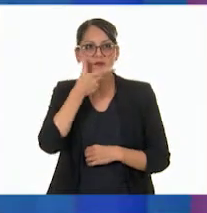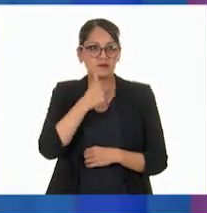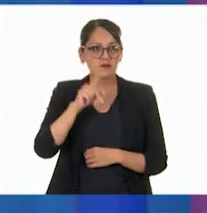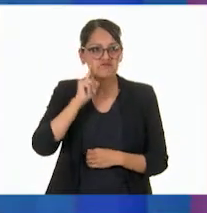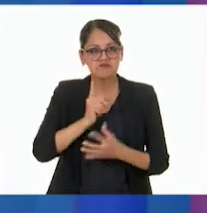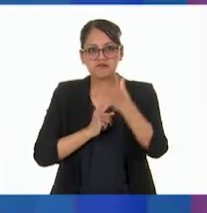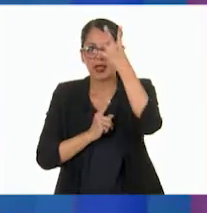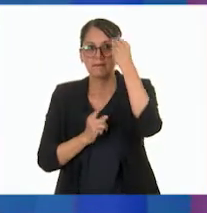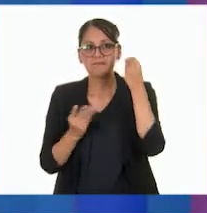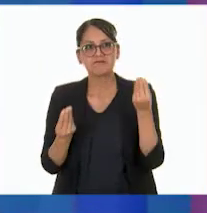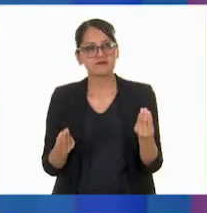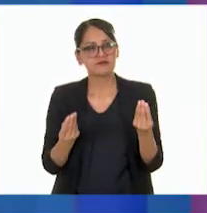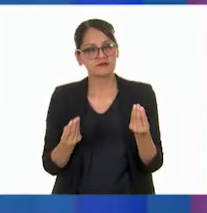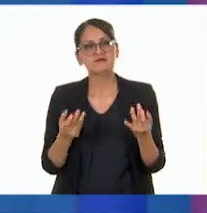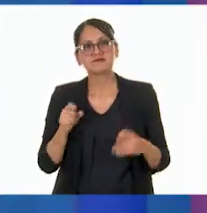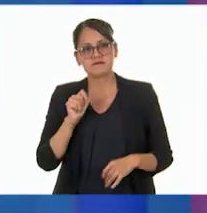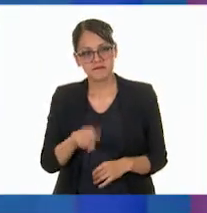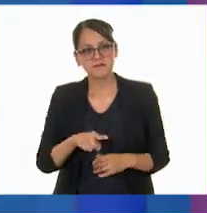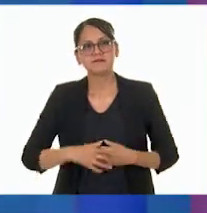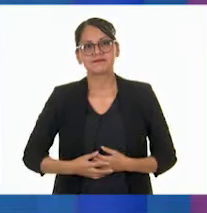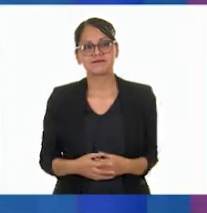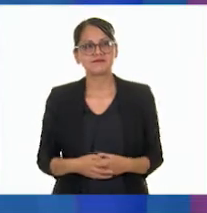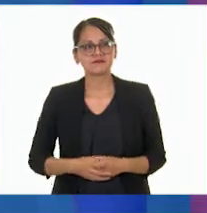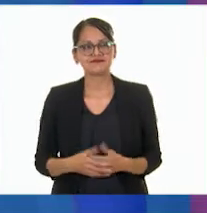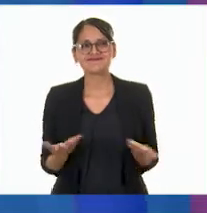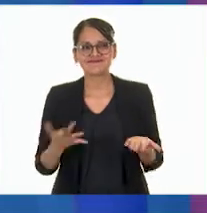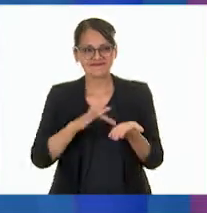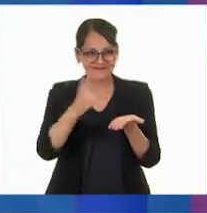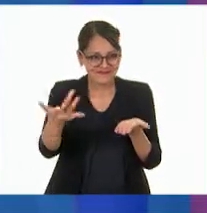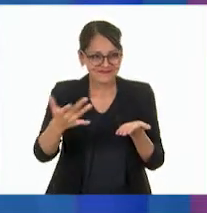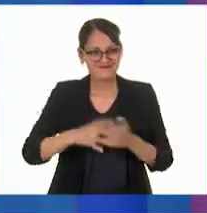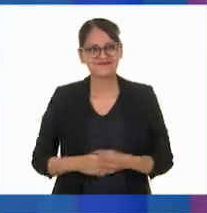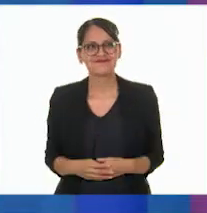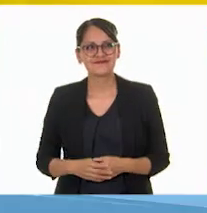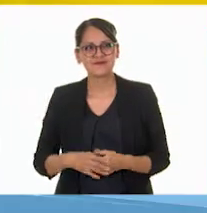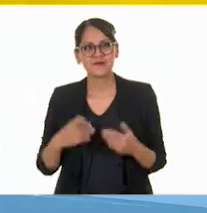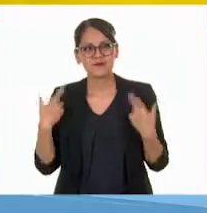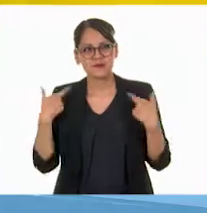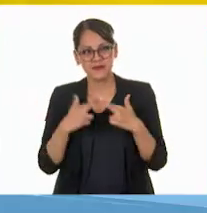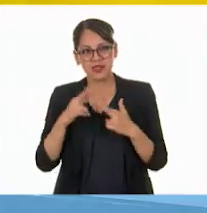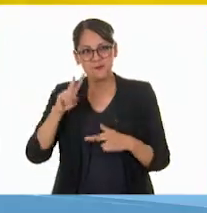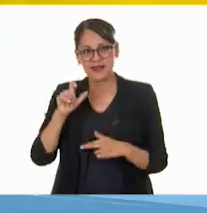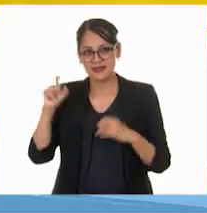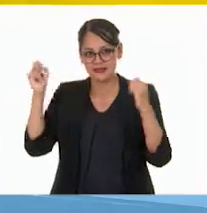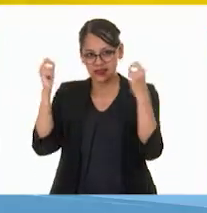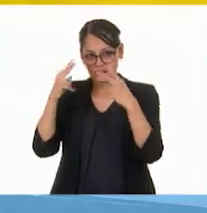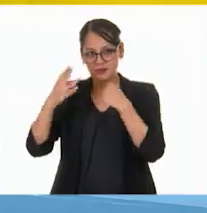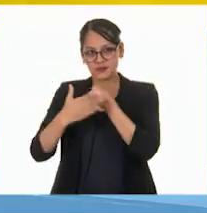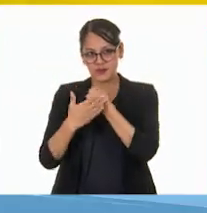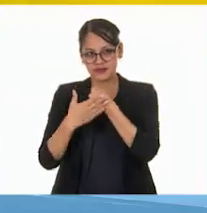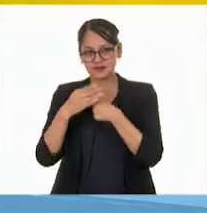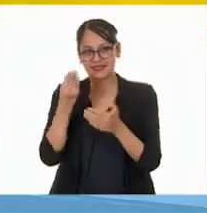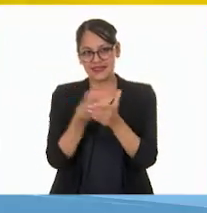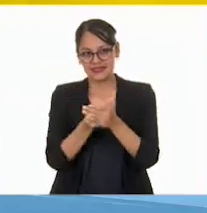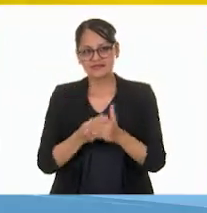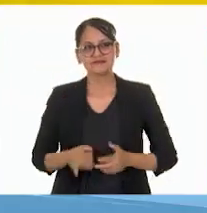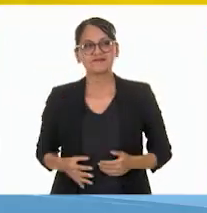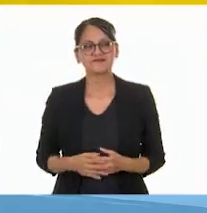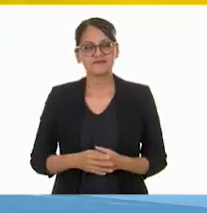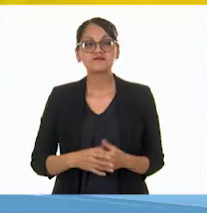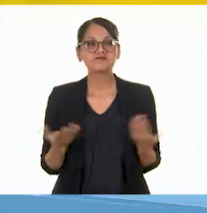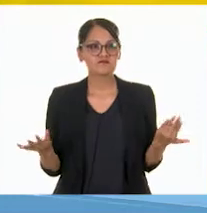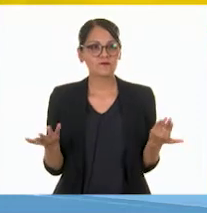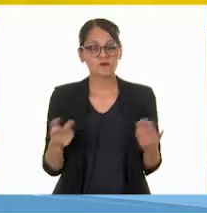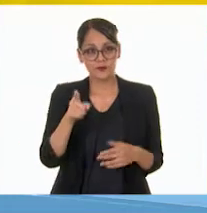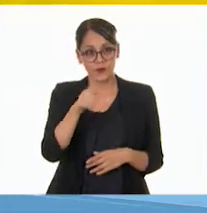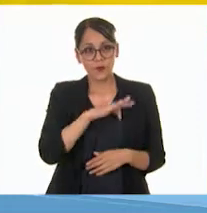aprendido un montón hoy también. Muchas gracias, Jen. Maestra Valeria Gallegos, nos vemos la próxima clase. Si te